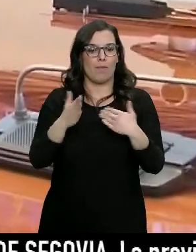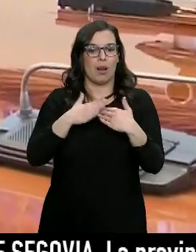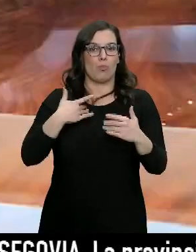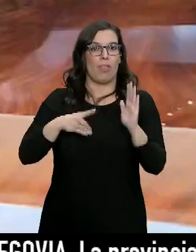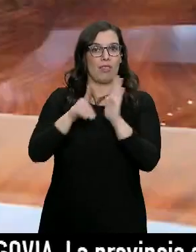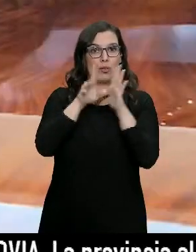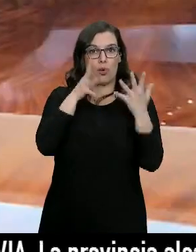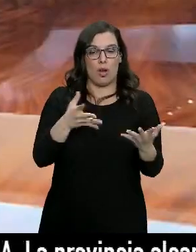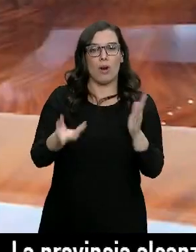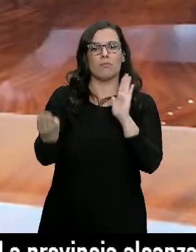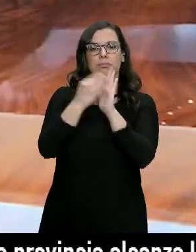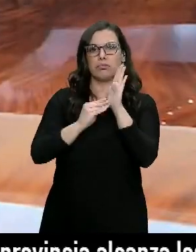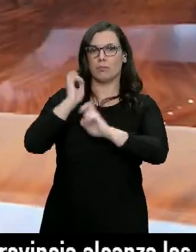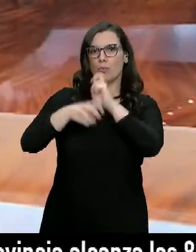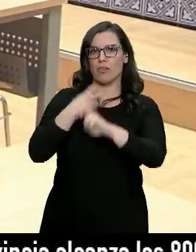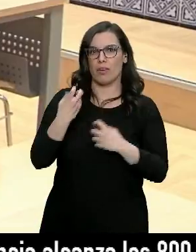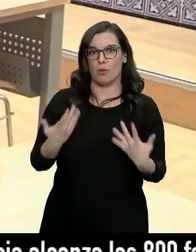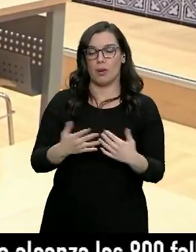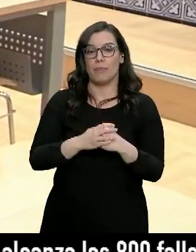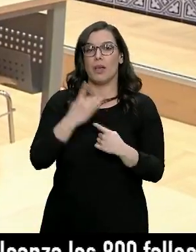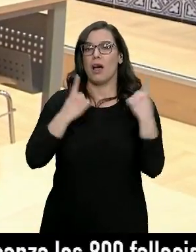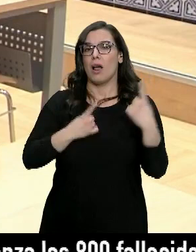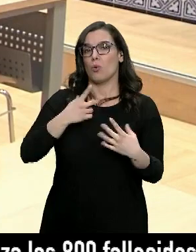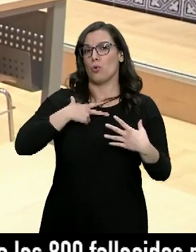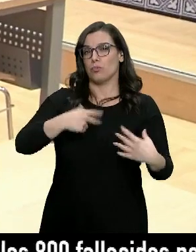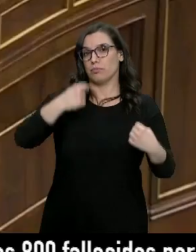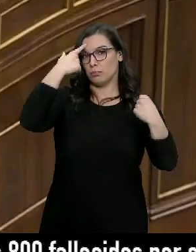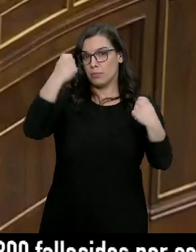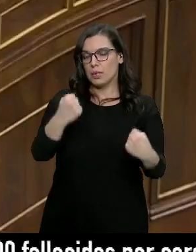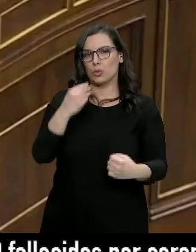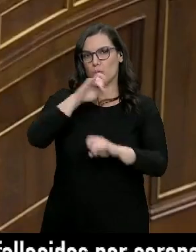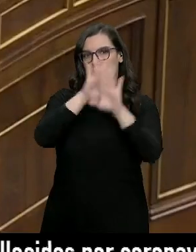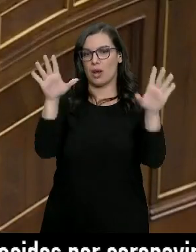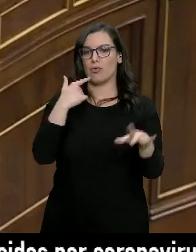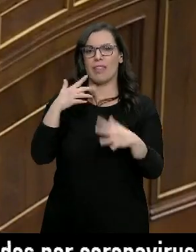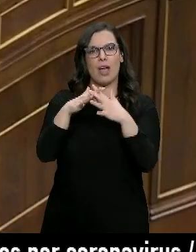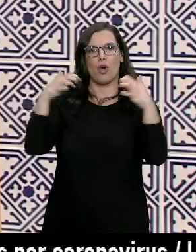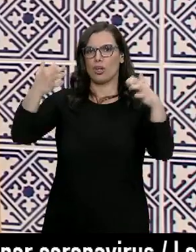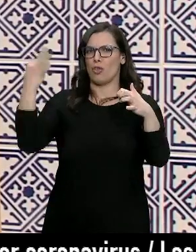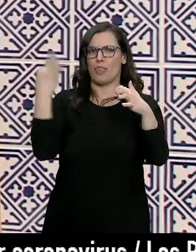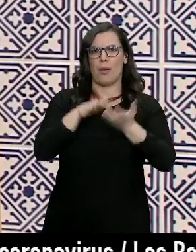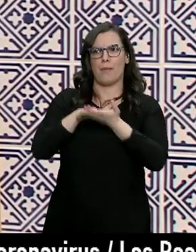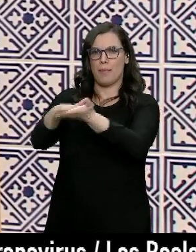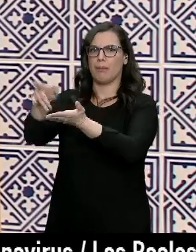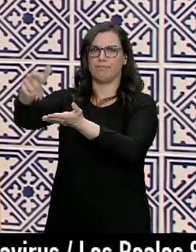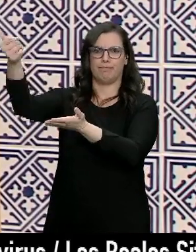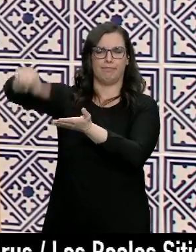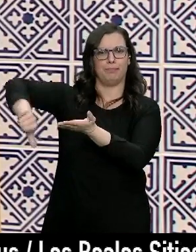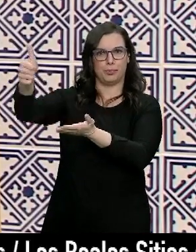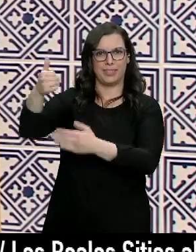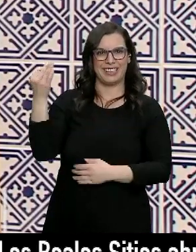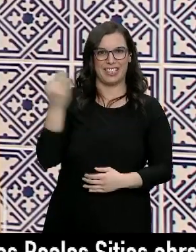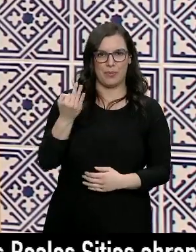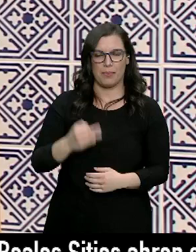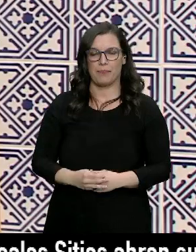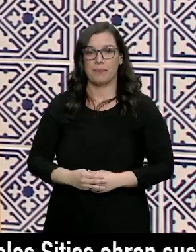el actual decreto de estado de alarma. Algunos juristas lo tienen claro. El Congreso es ineludible. Redactar un nuevo decreto